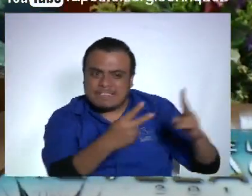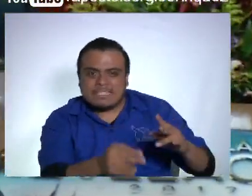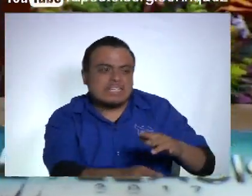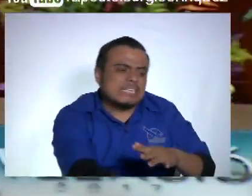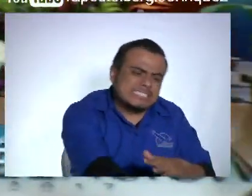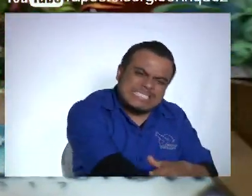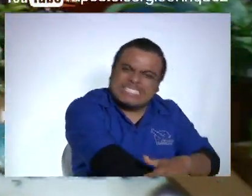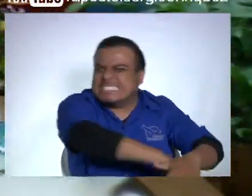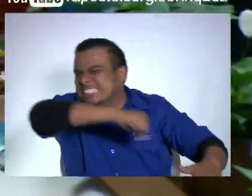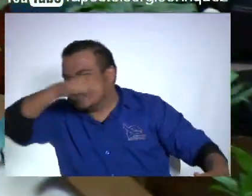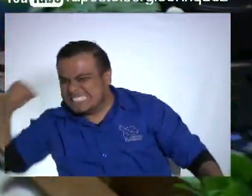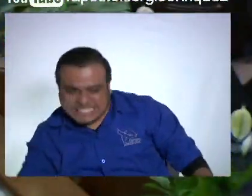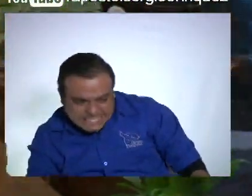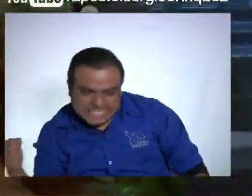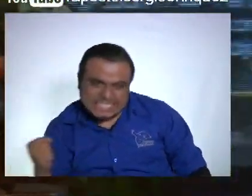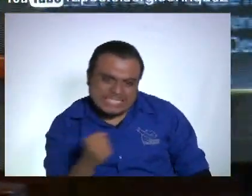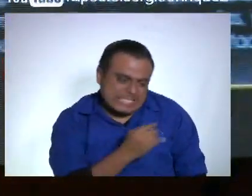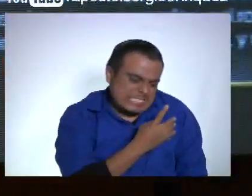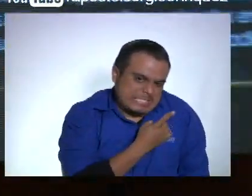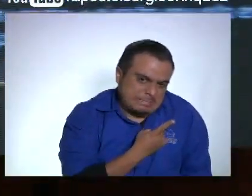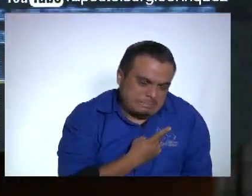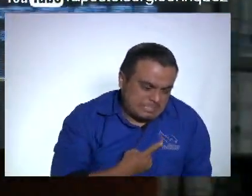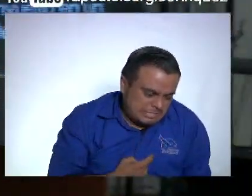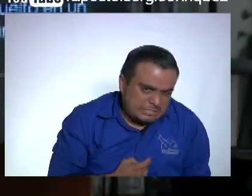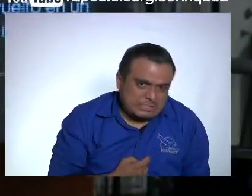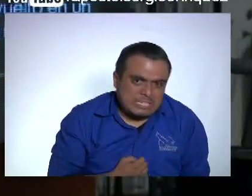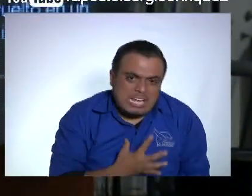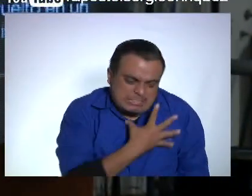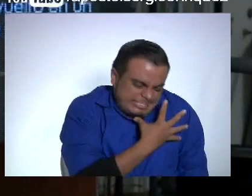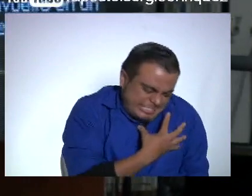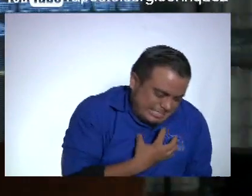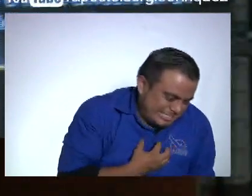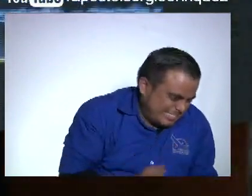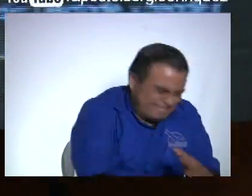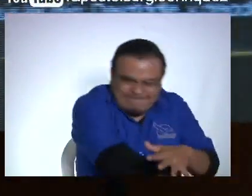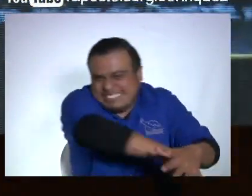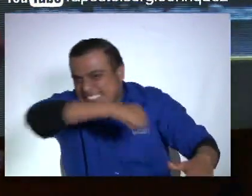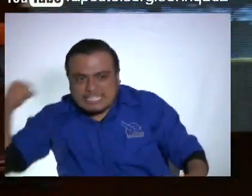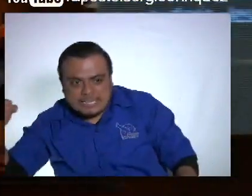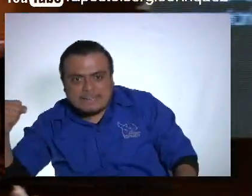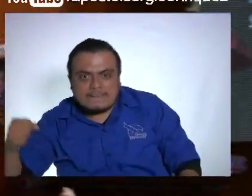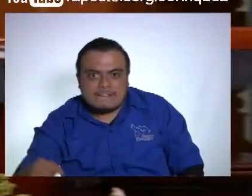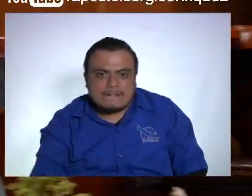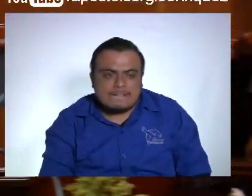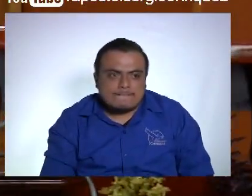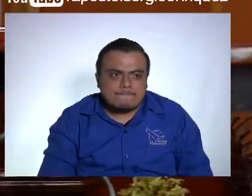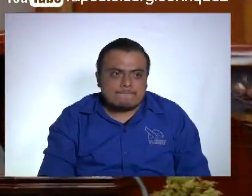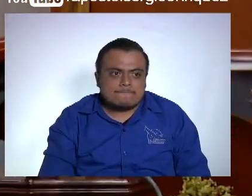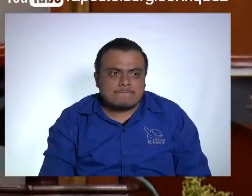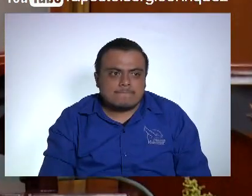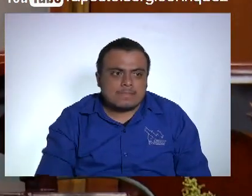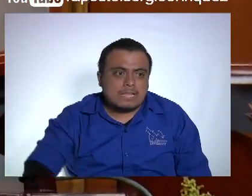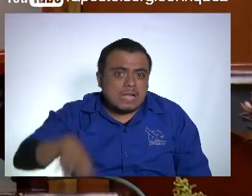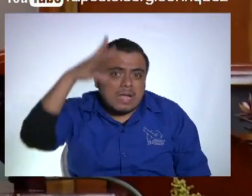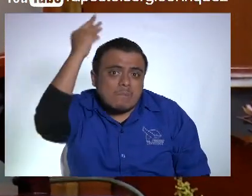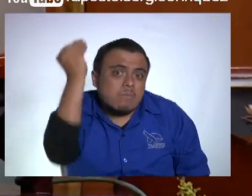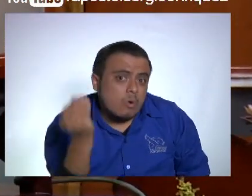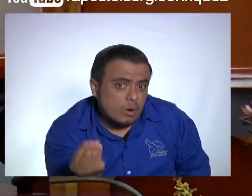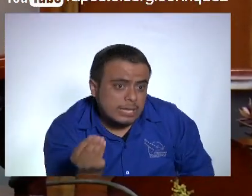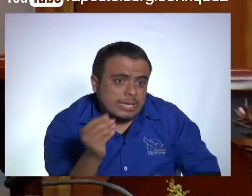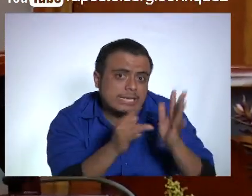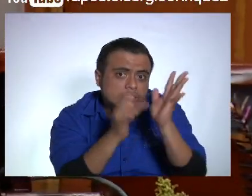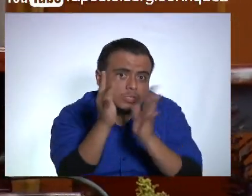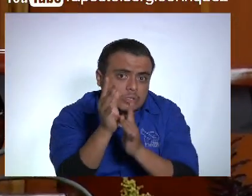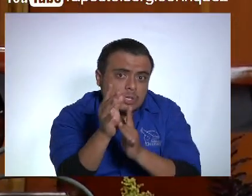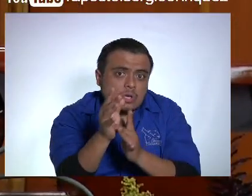Sal fuera de tu depresión, de tu tristeza. Sal esta noche porque tu amado